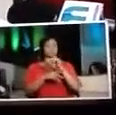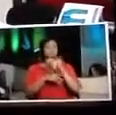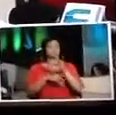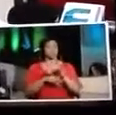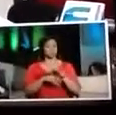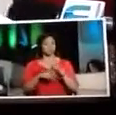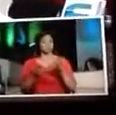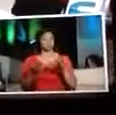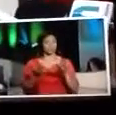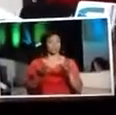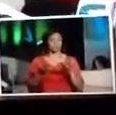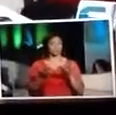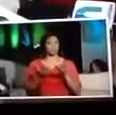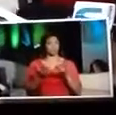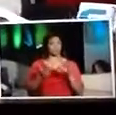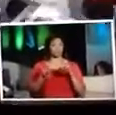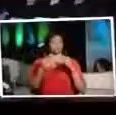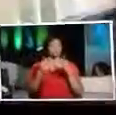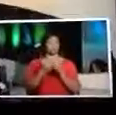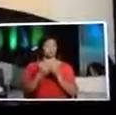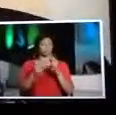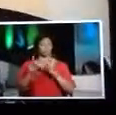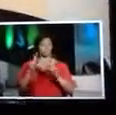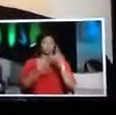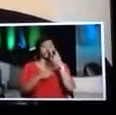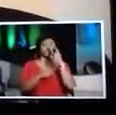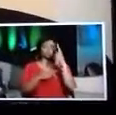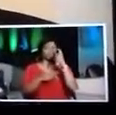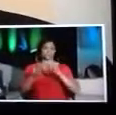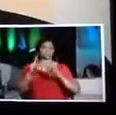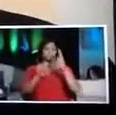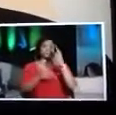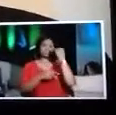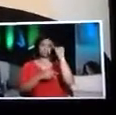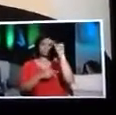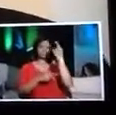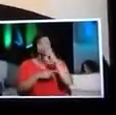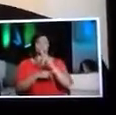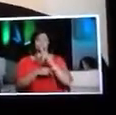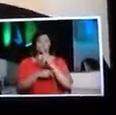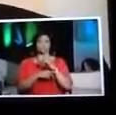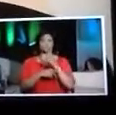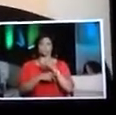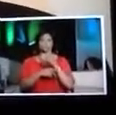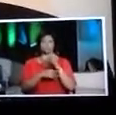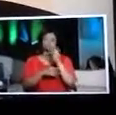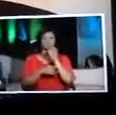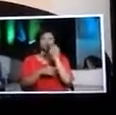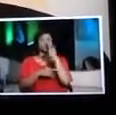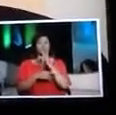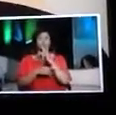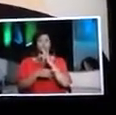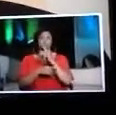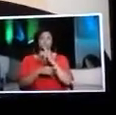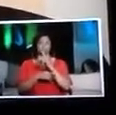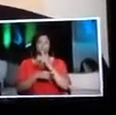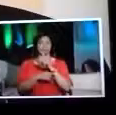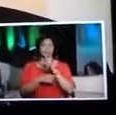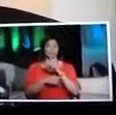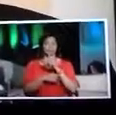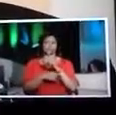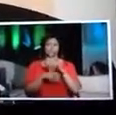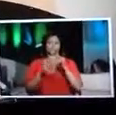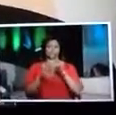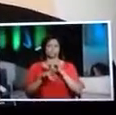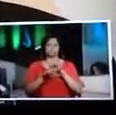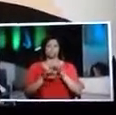este segmento poblacional. Porque la gente tiene una idea errada, preconcebida, de lo que es la